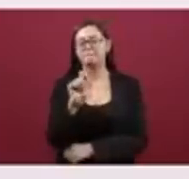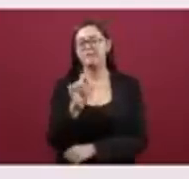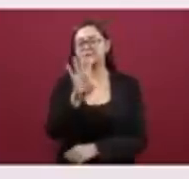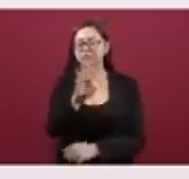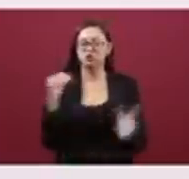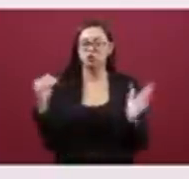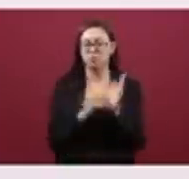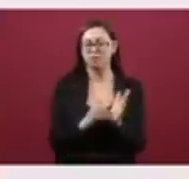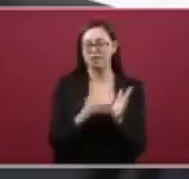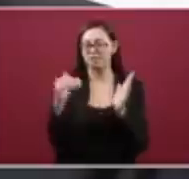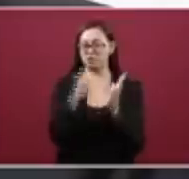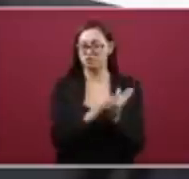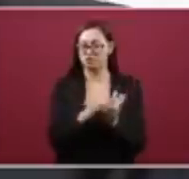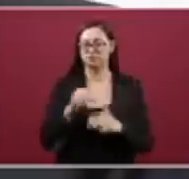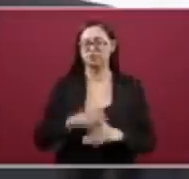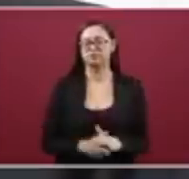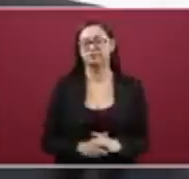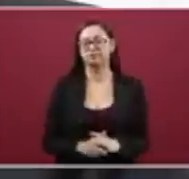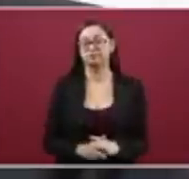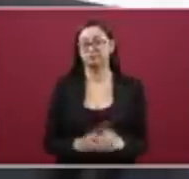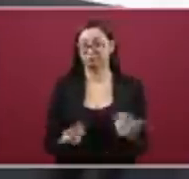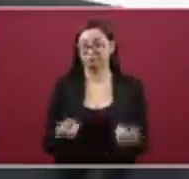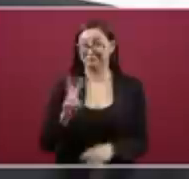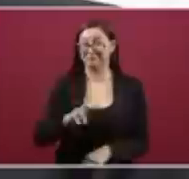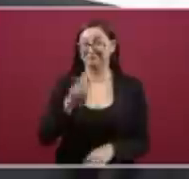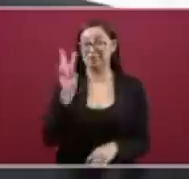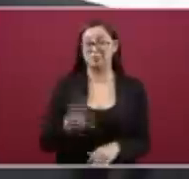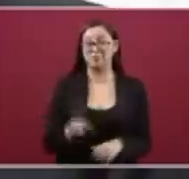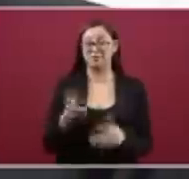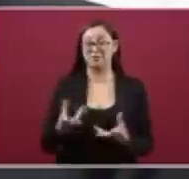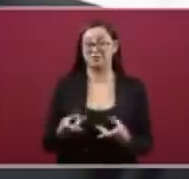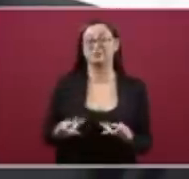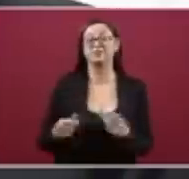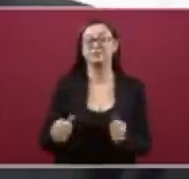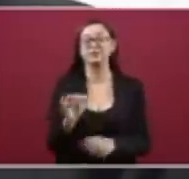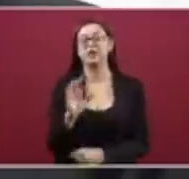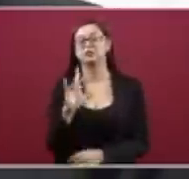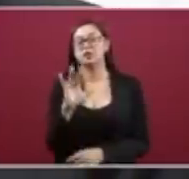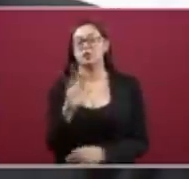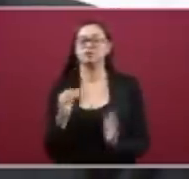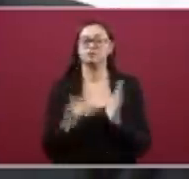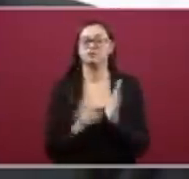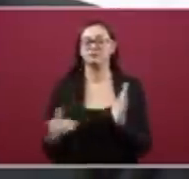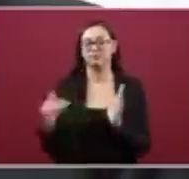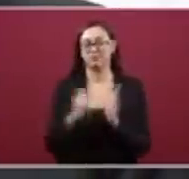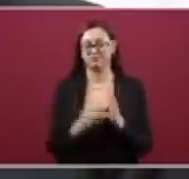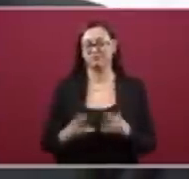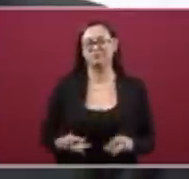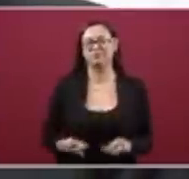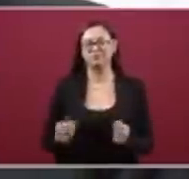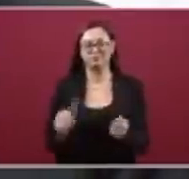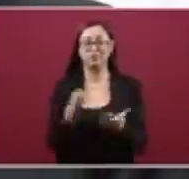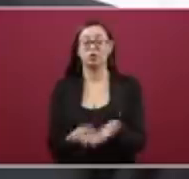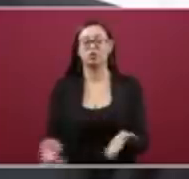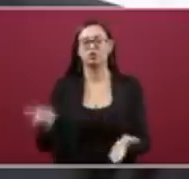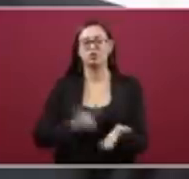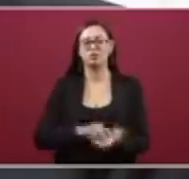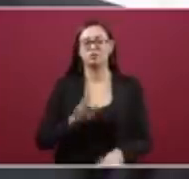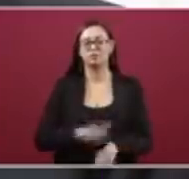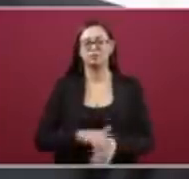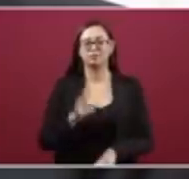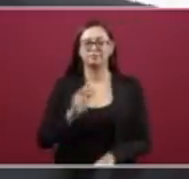millones y en realidad se tienen que ejercer 50 mil millones el doble